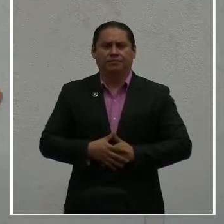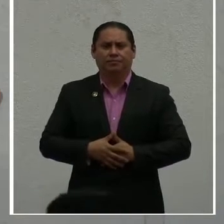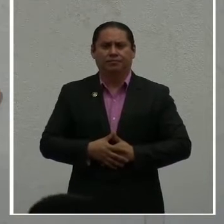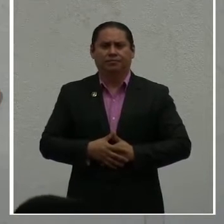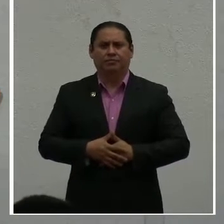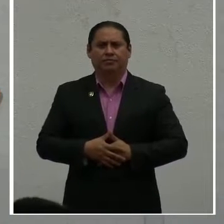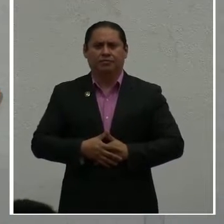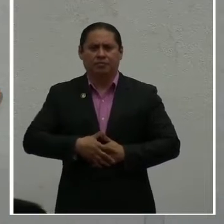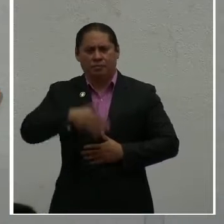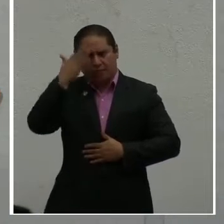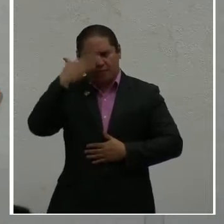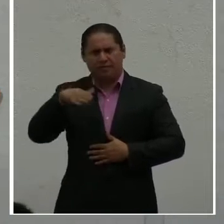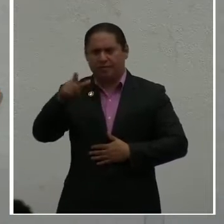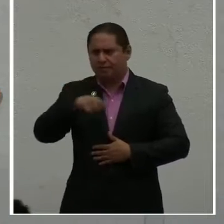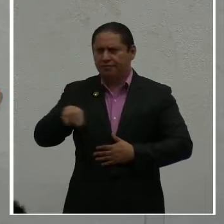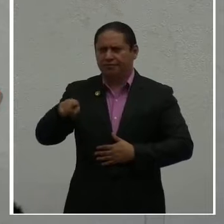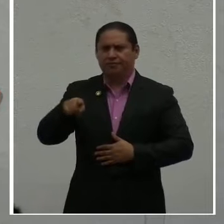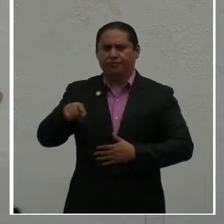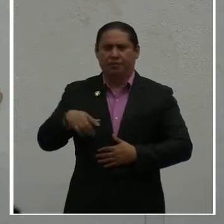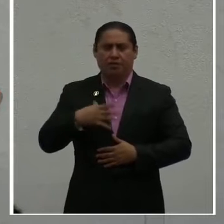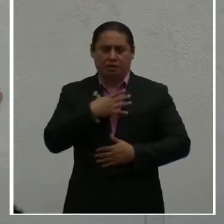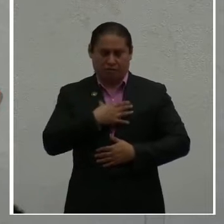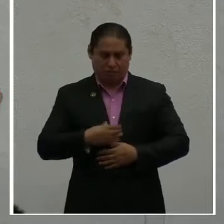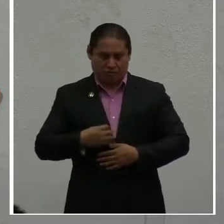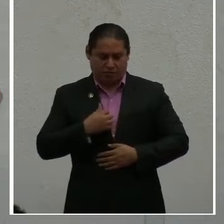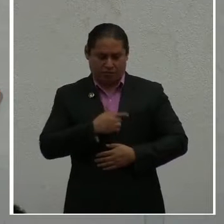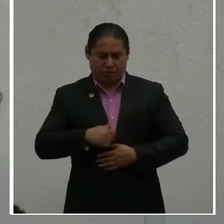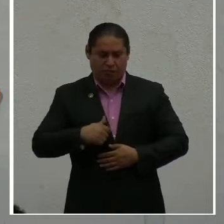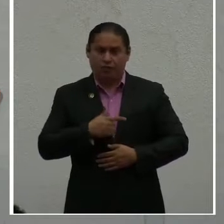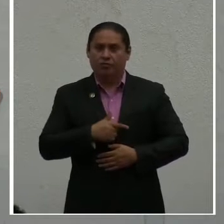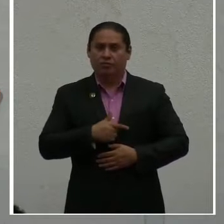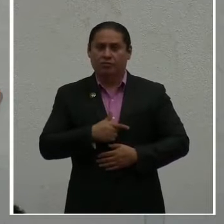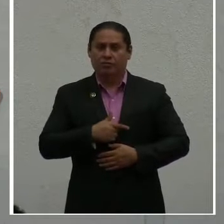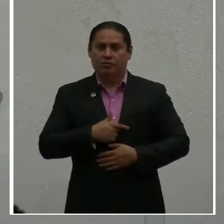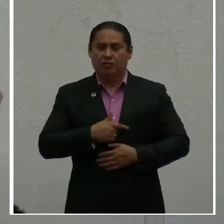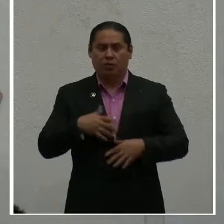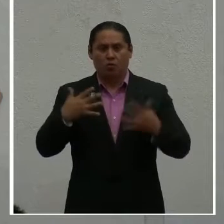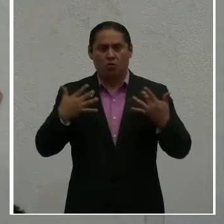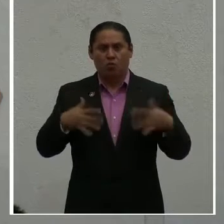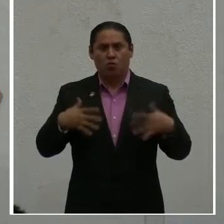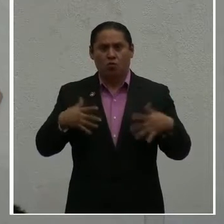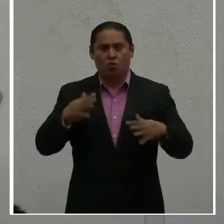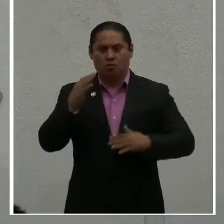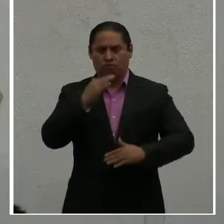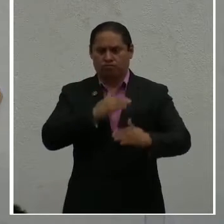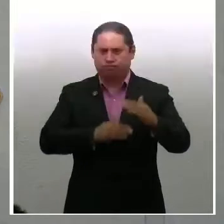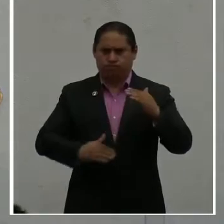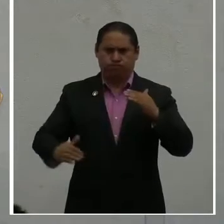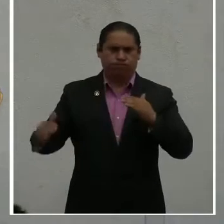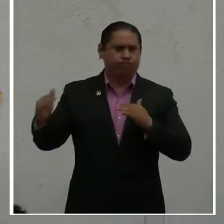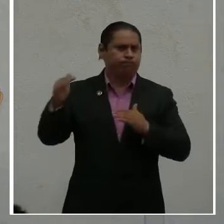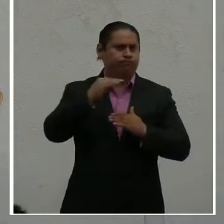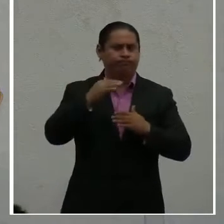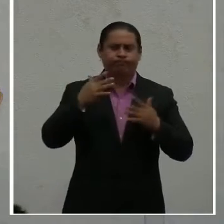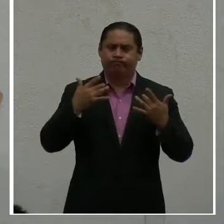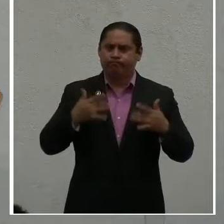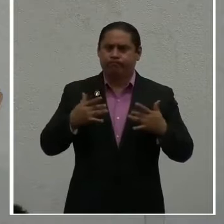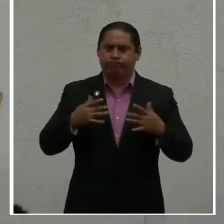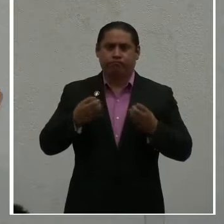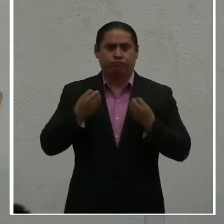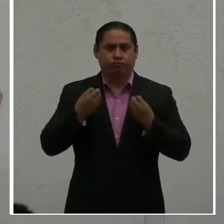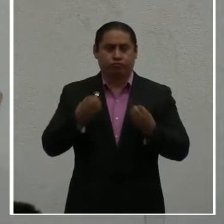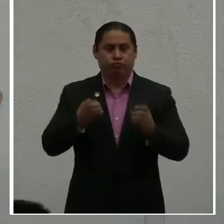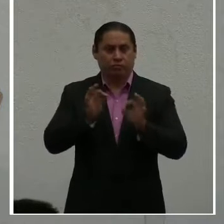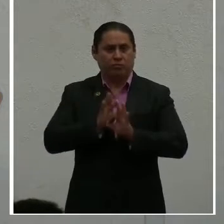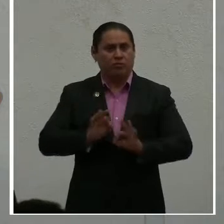Como saben, la Medalla Rosario Castellanos es la máxima presea que otorga el Honorable Congreso del Estado a